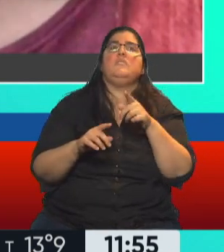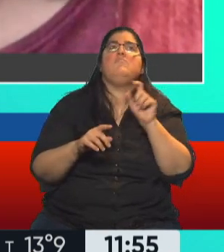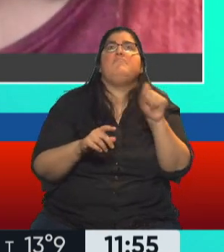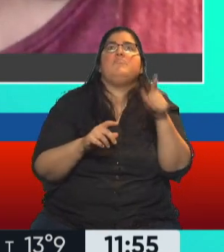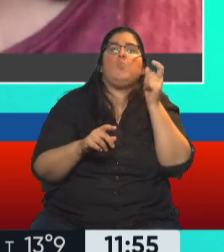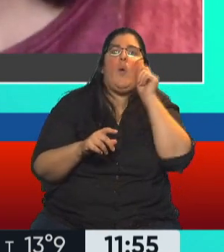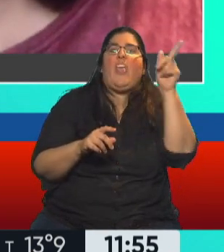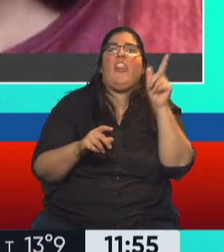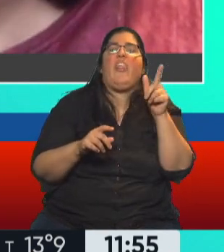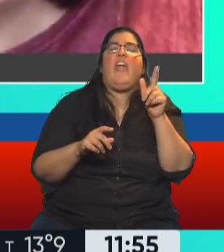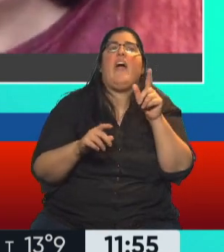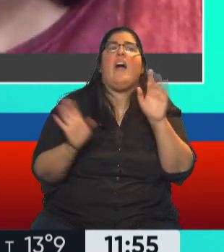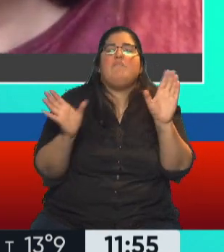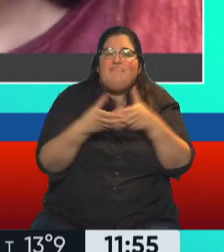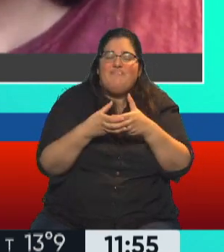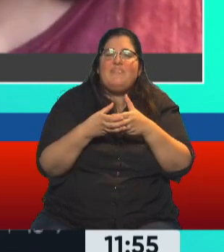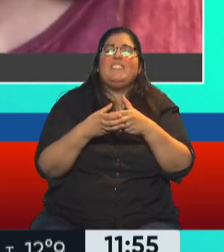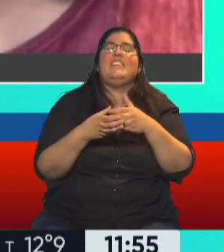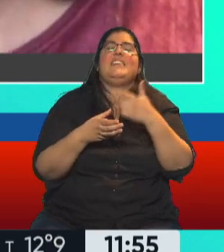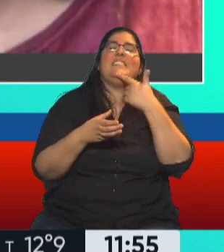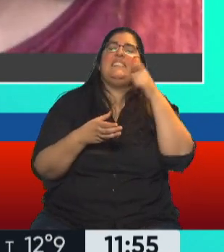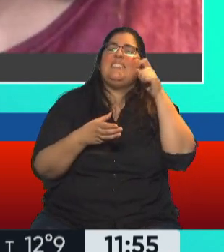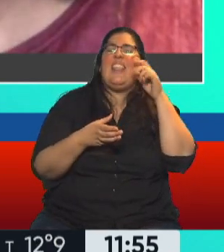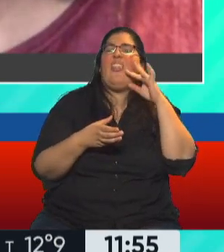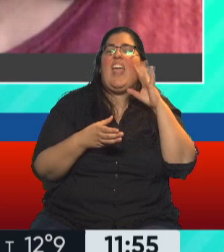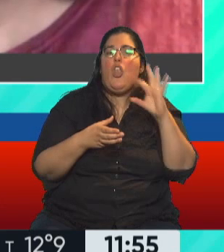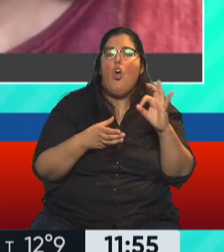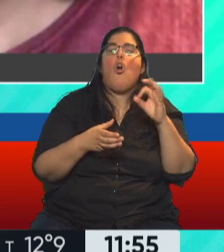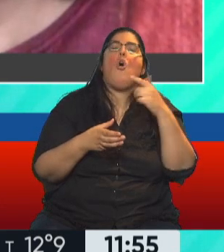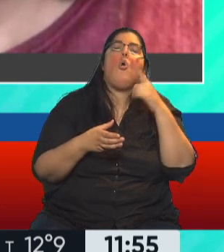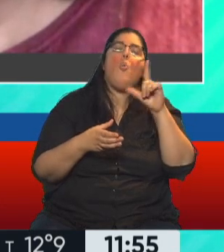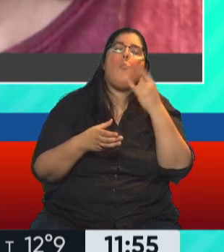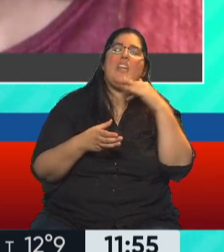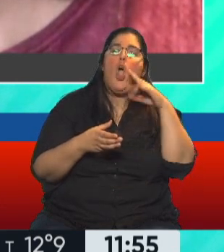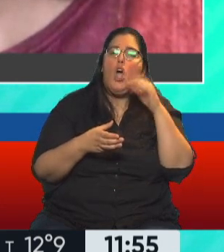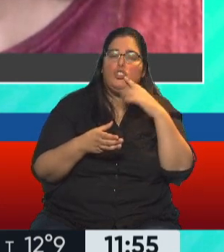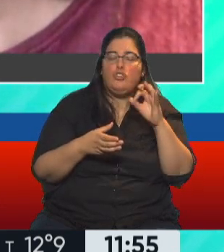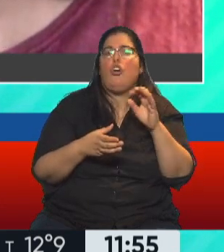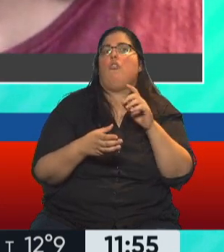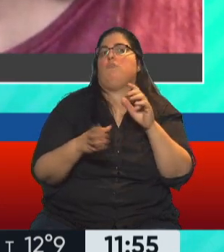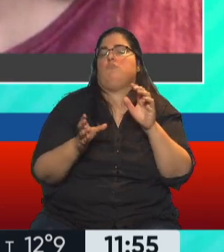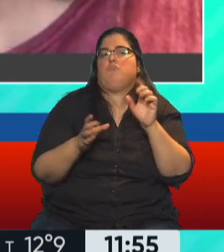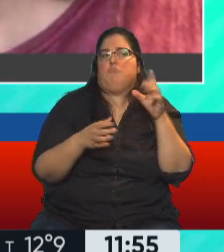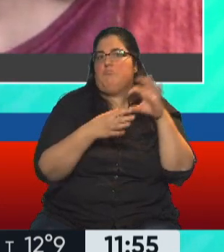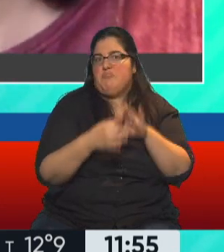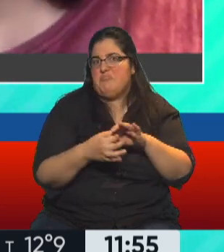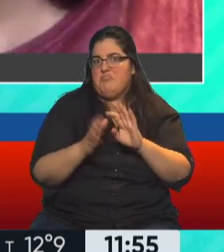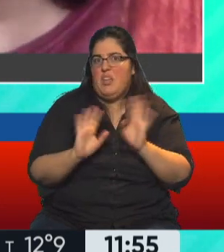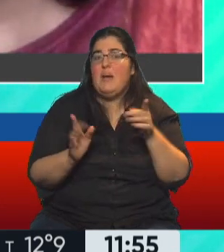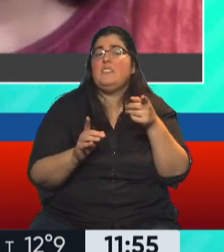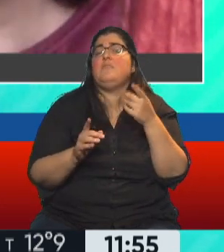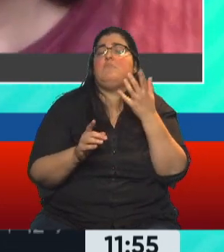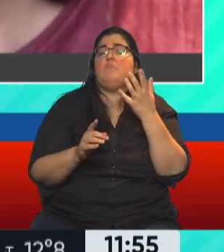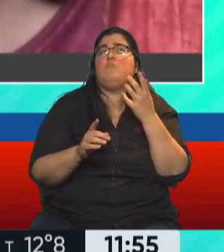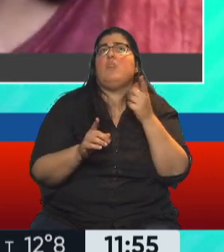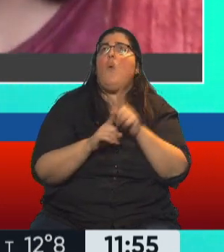idea de Sendero Luminoso que, bueno, simpatiza con una de los personajes que son considerados